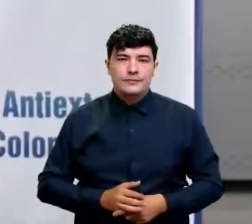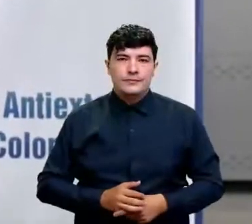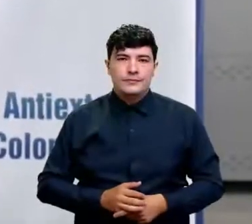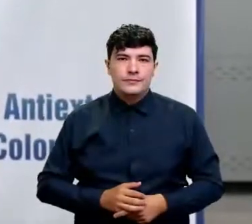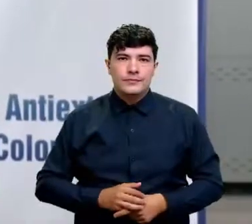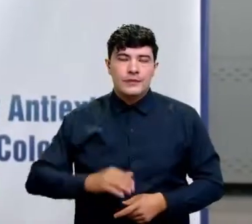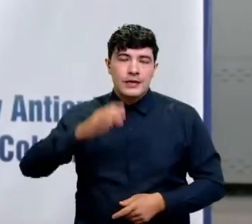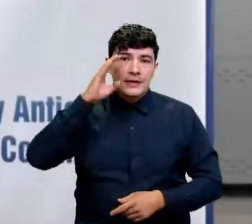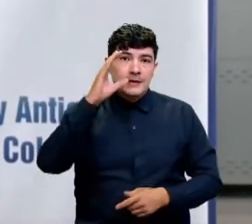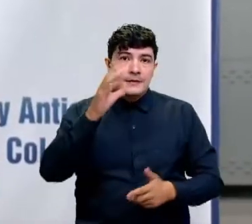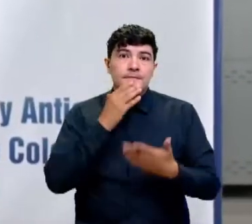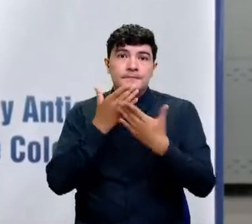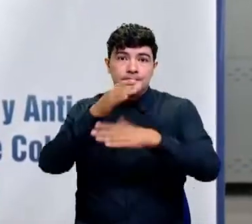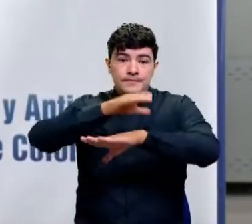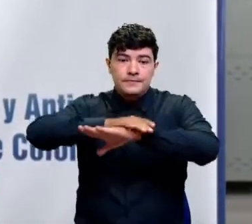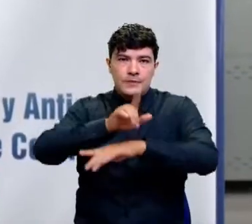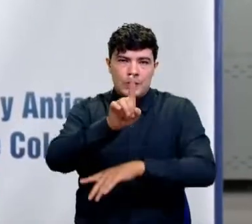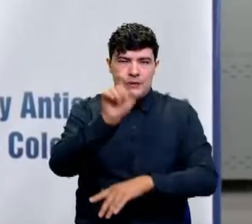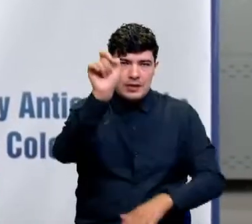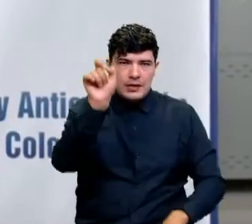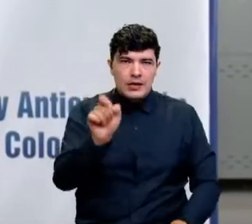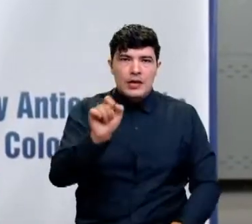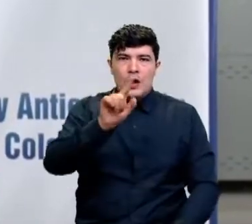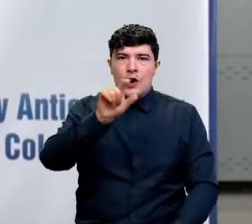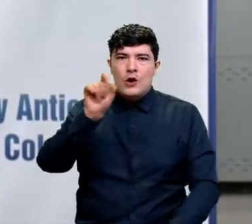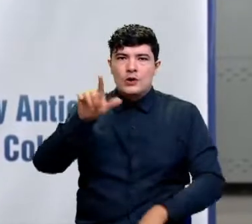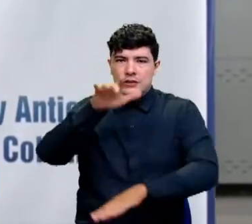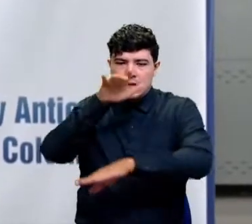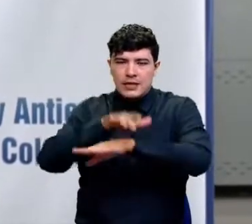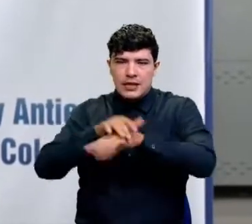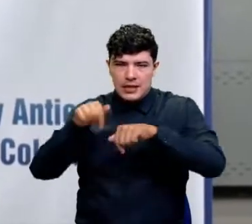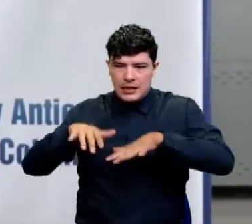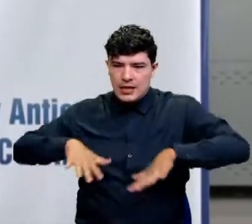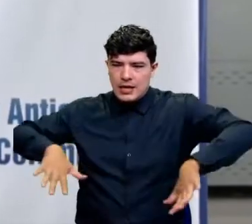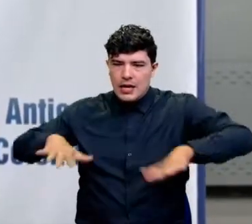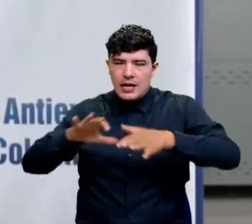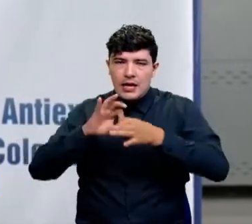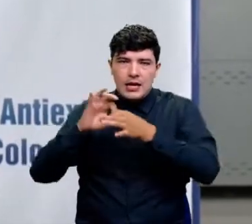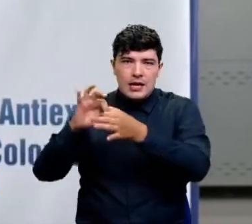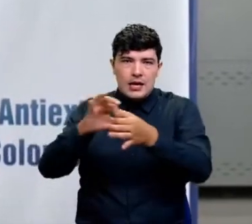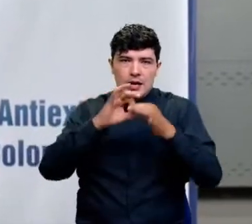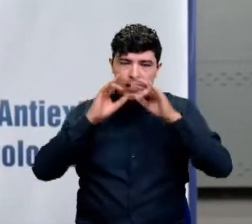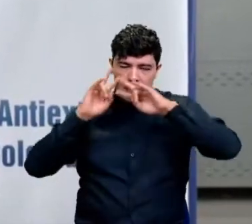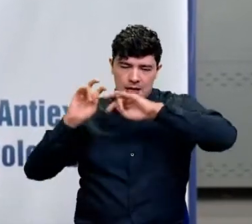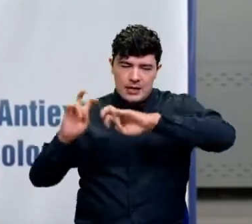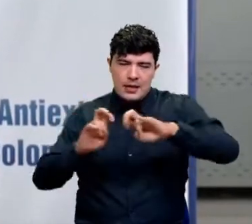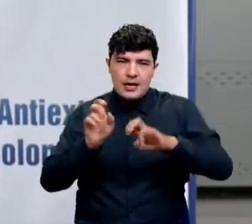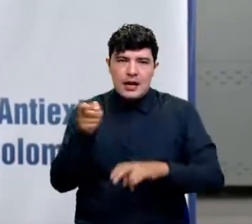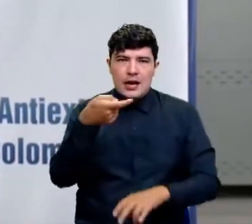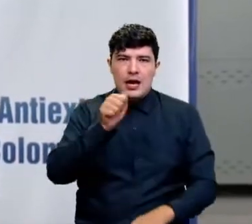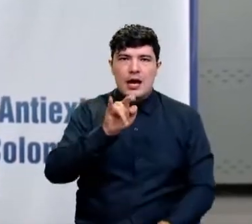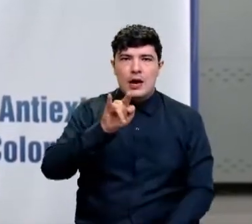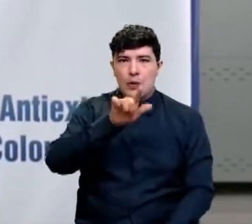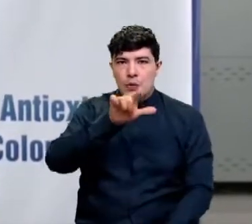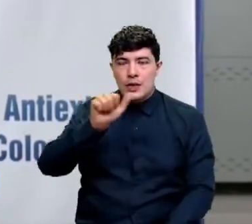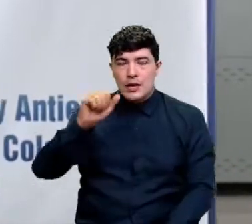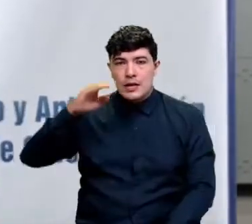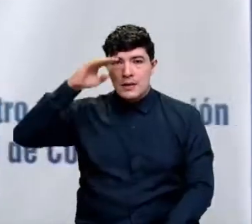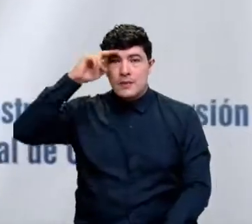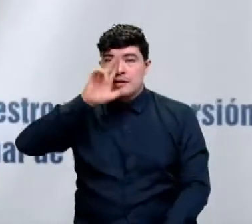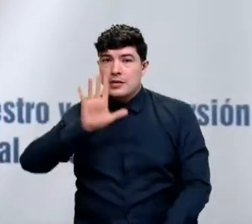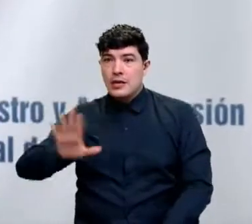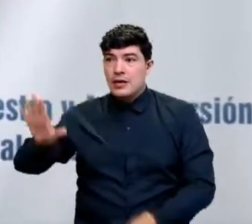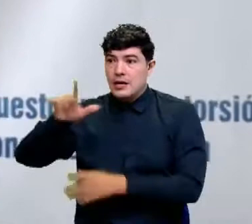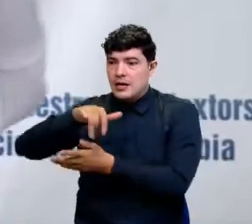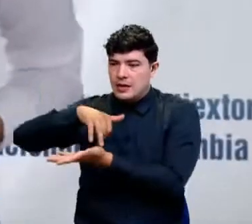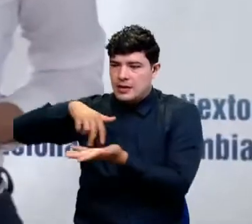Así es, Sergio, 1:11 de la tarde, los saludo aquí desde la unidad investigativa del Gaula de la Policía en Santander. Pues estos